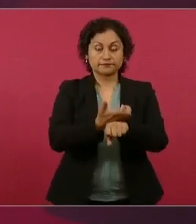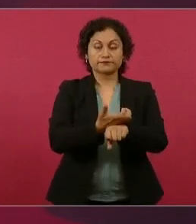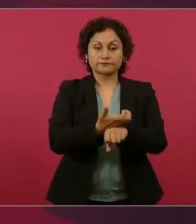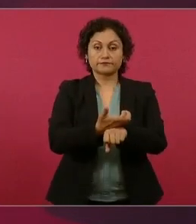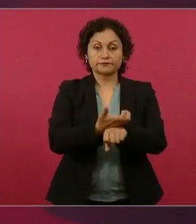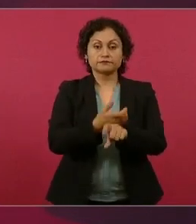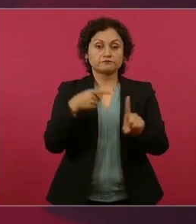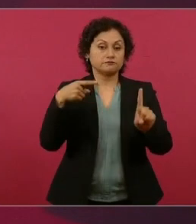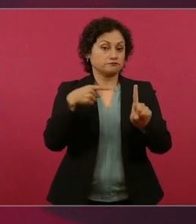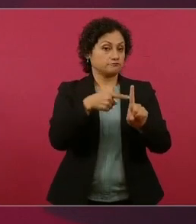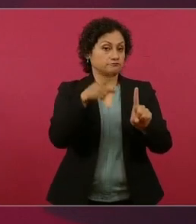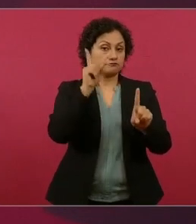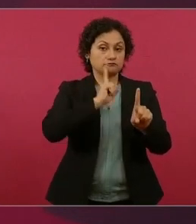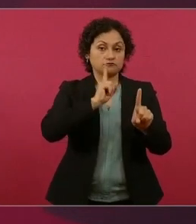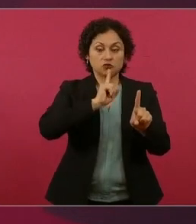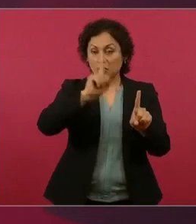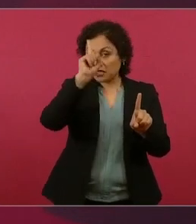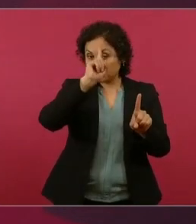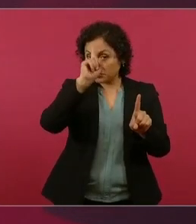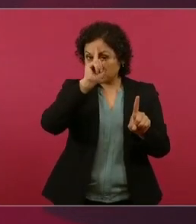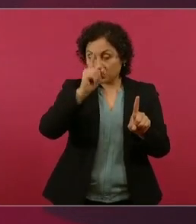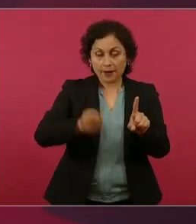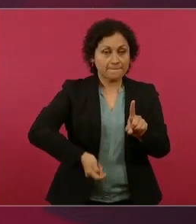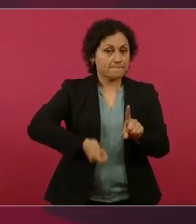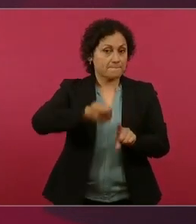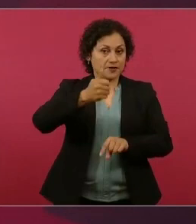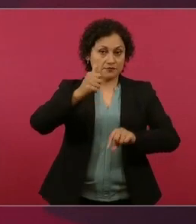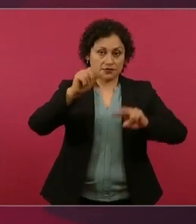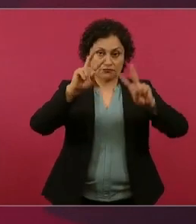principal asesora en esta materia